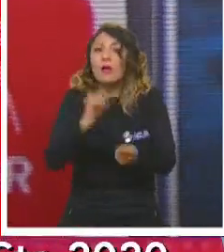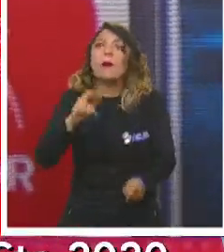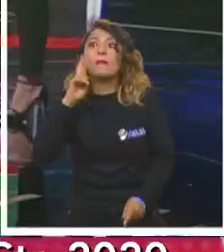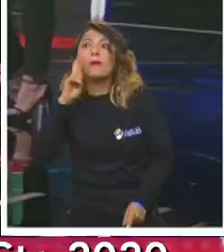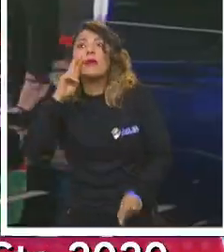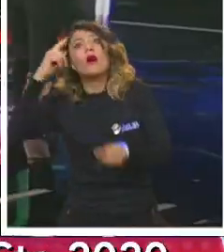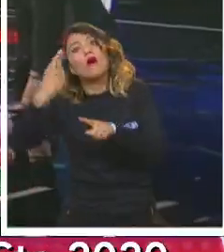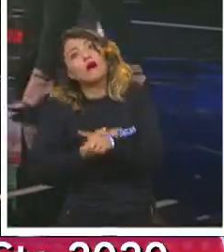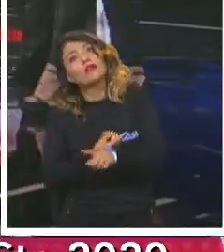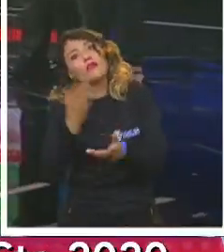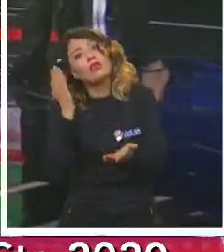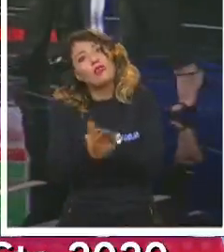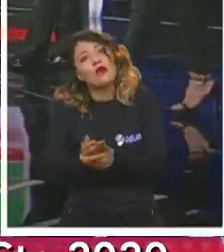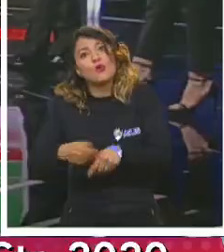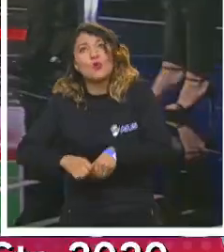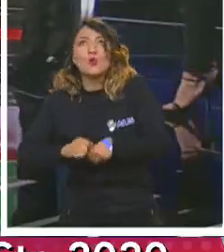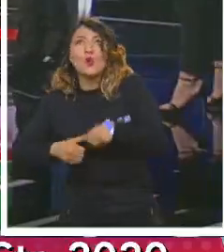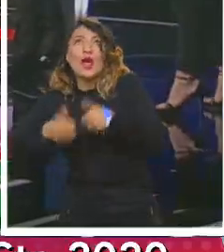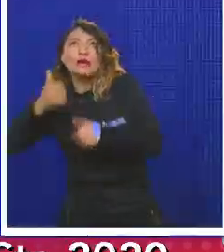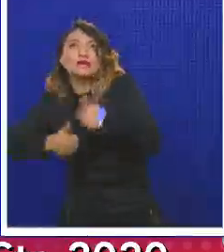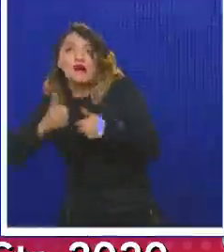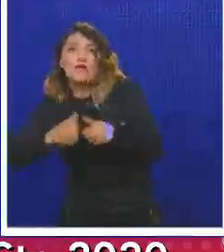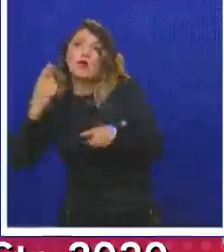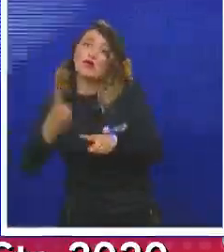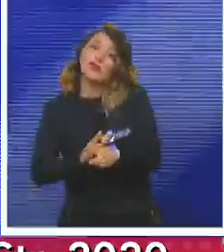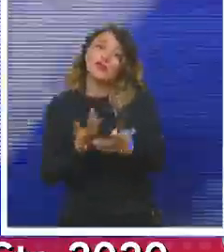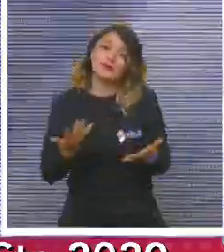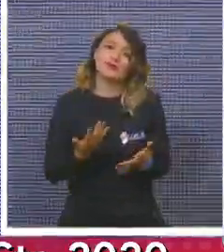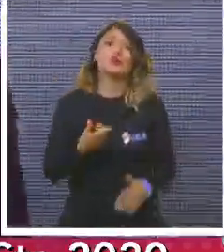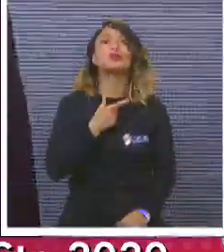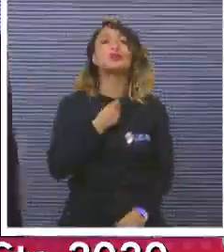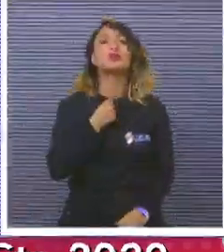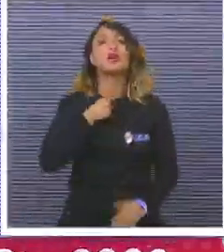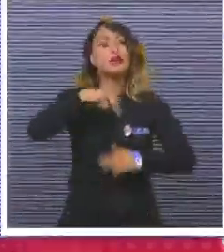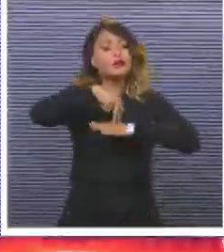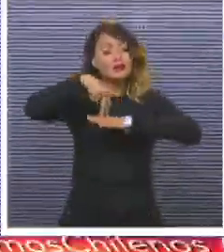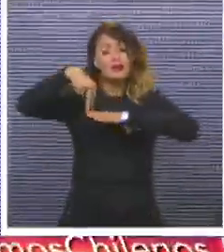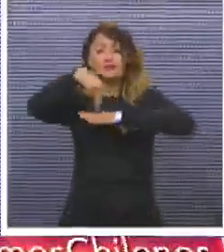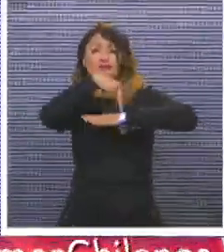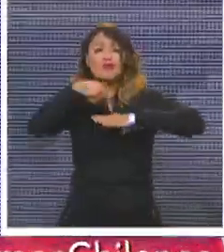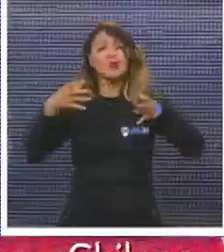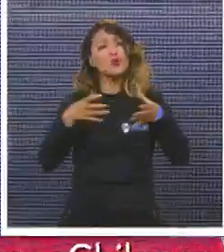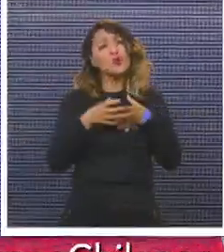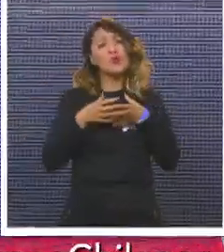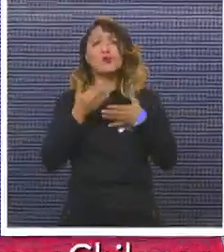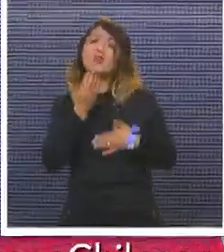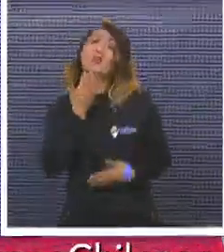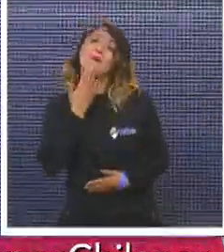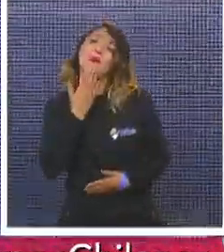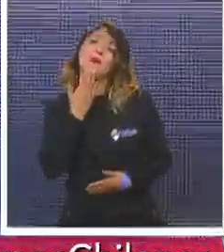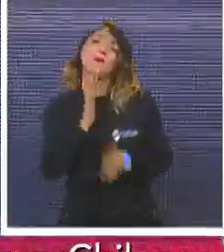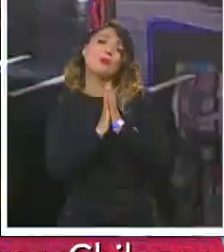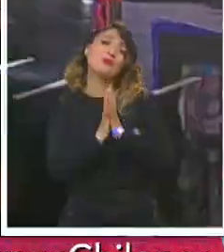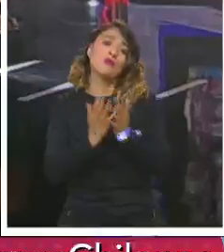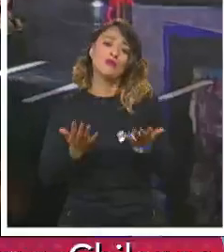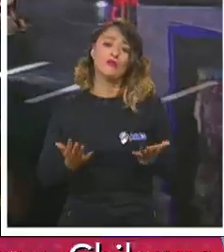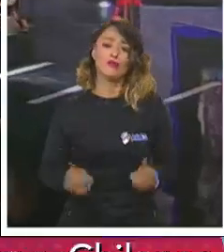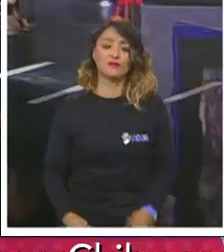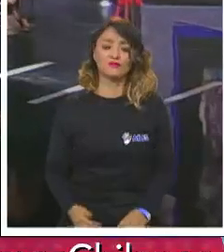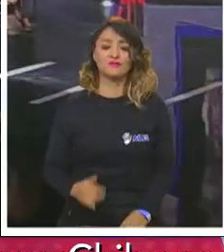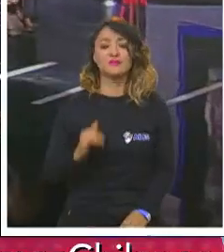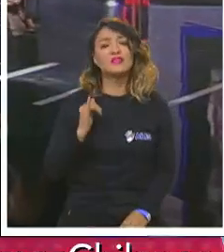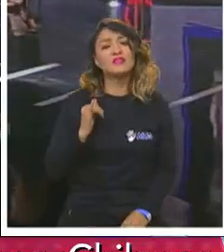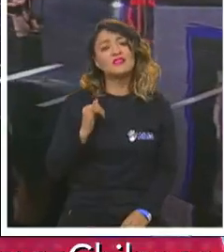hacer, así que estoy aquí. No, yo quiero ser parte de este círculo también. Ya, son muchas